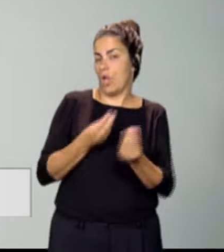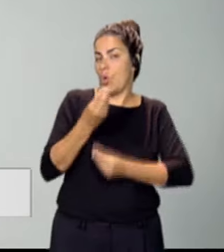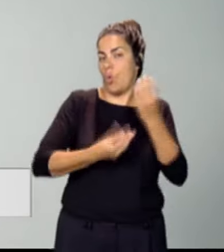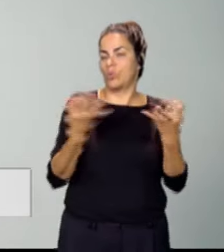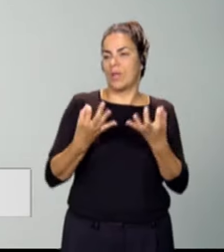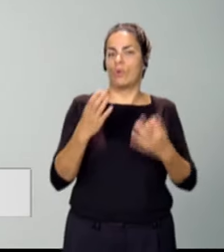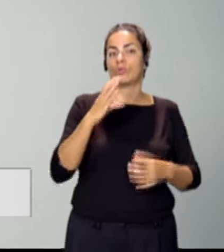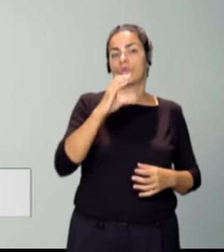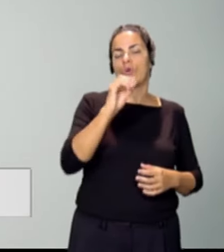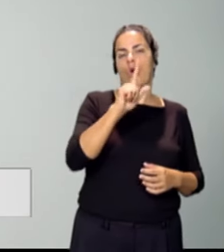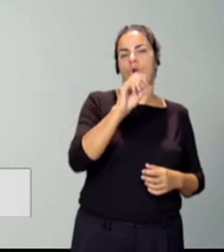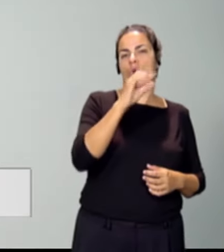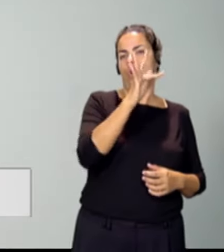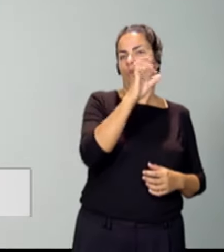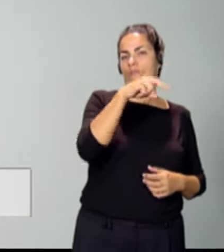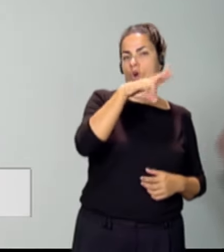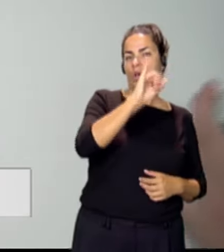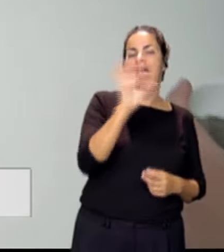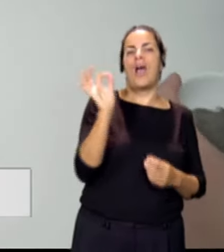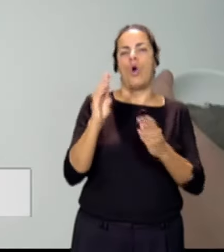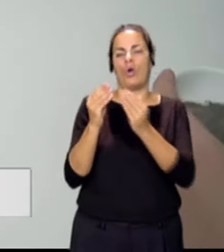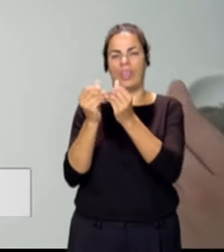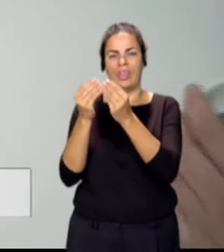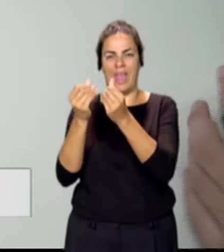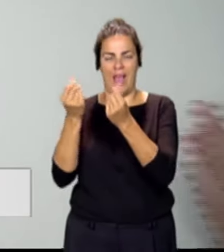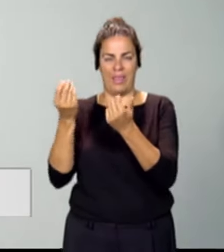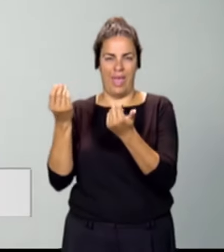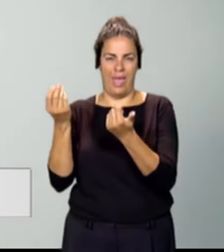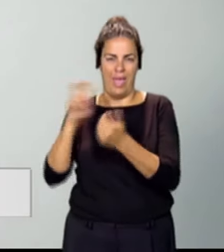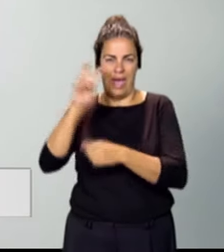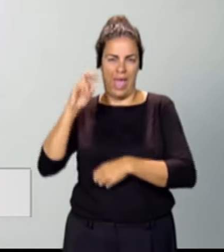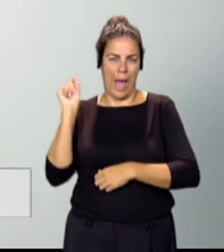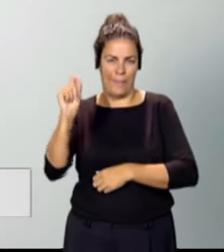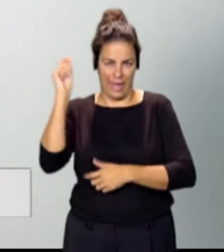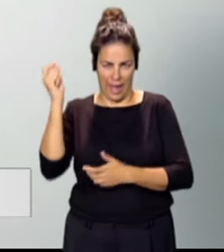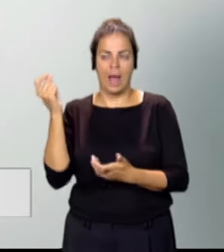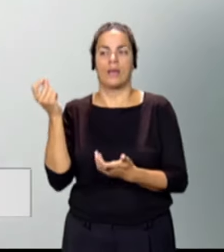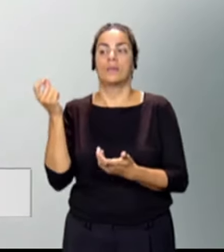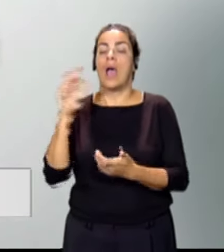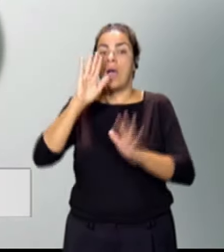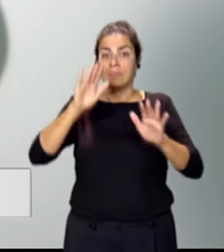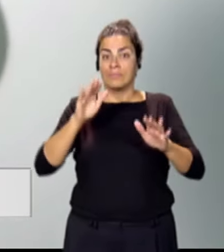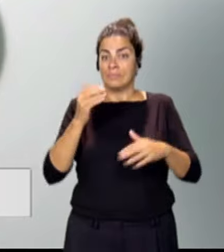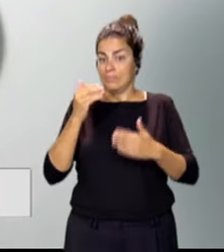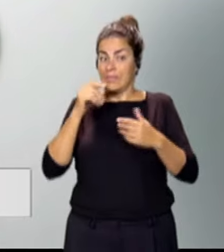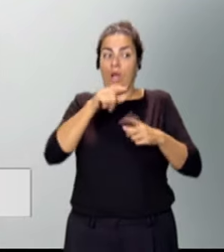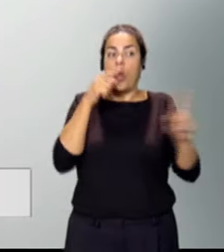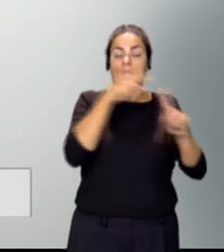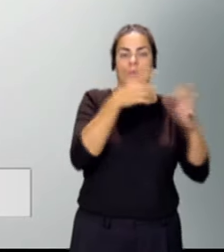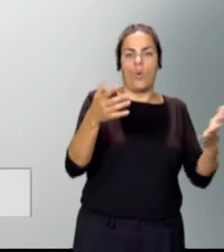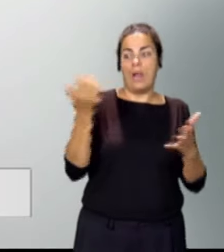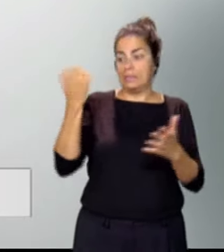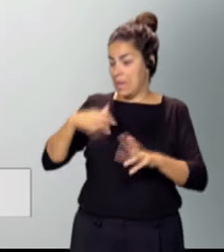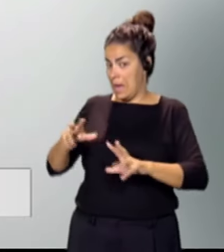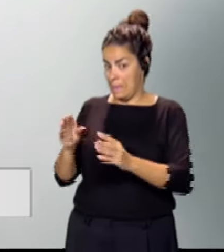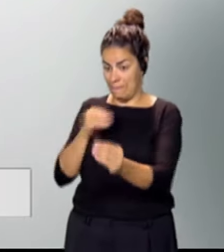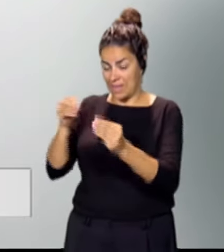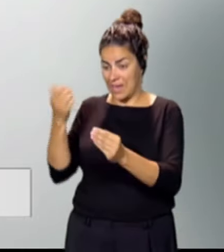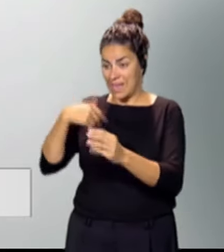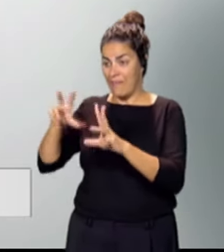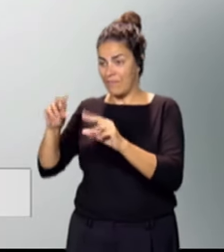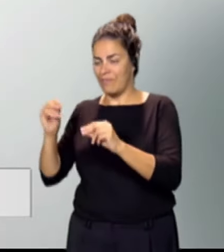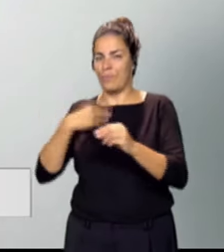colofonia o bien sera de abeja con esto intentamos conseguir que el material una vez terminado le demos un baño de uno de esos dos materiales para conseguir que